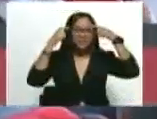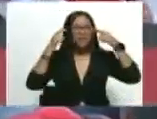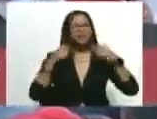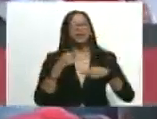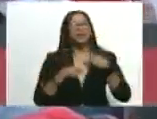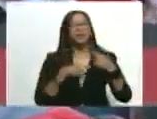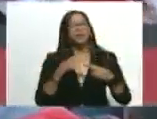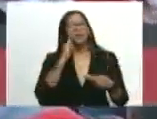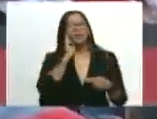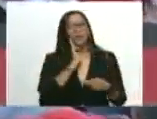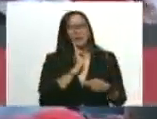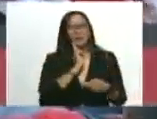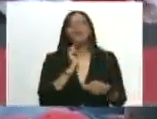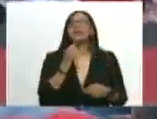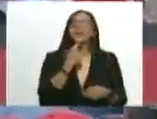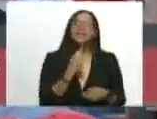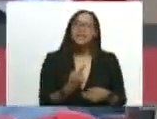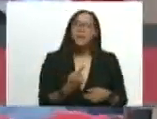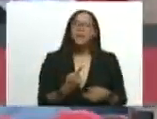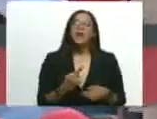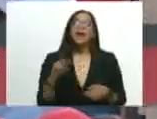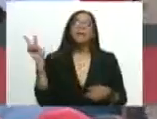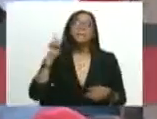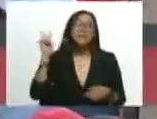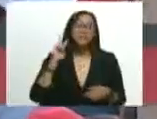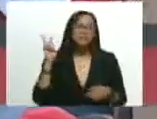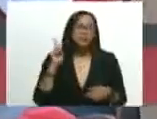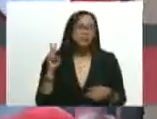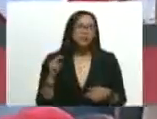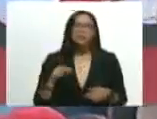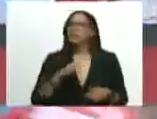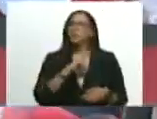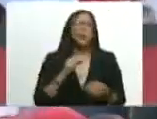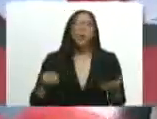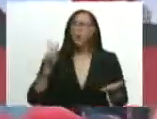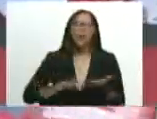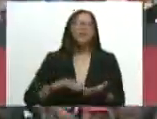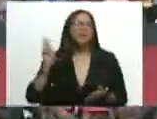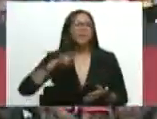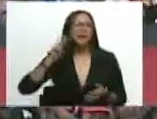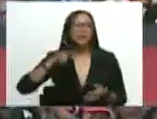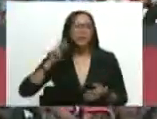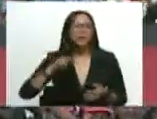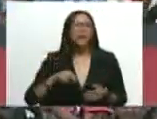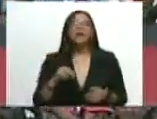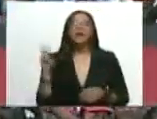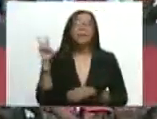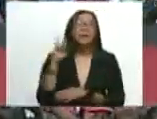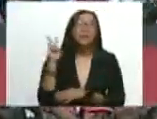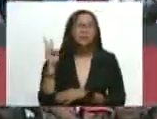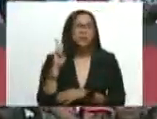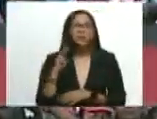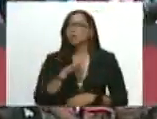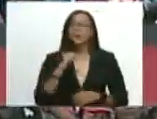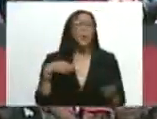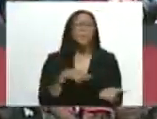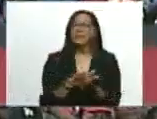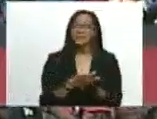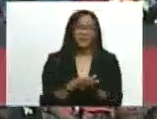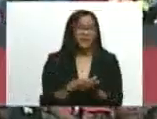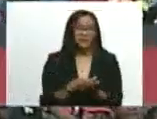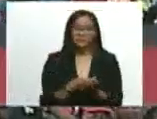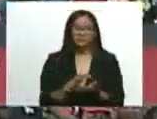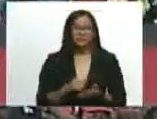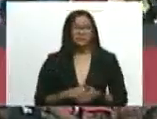bolivariana que le dijimos en Venezuela no vuelven Más nunca en Venezuela no pasarán